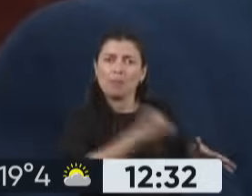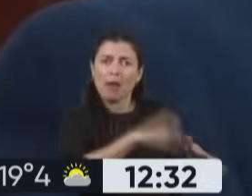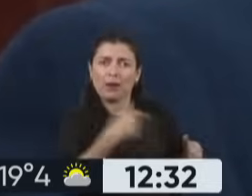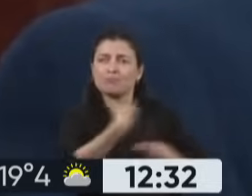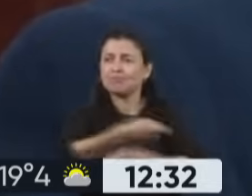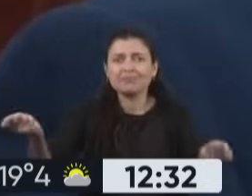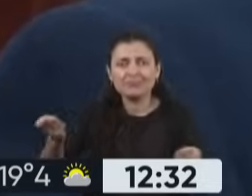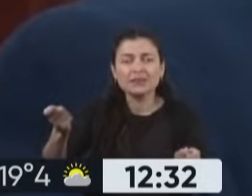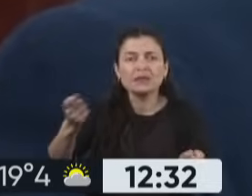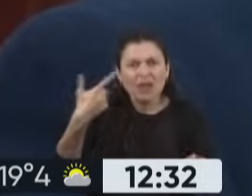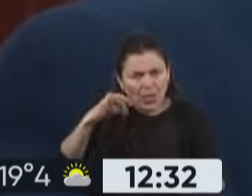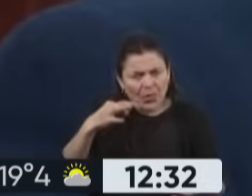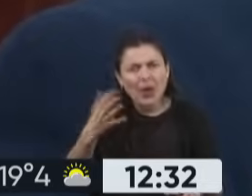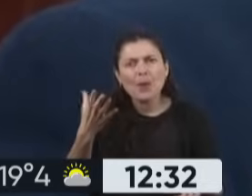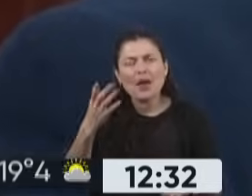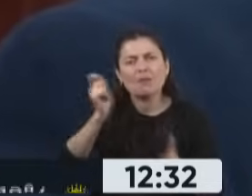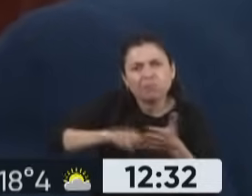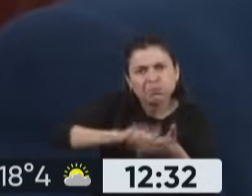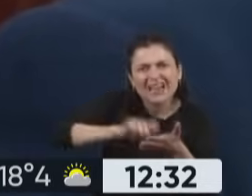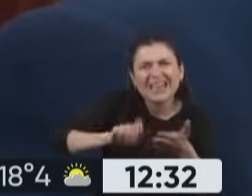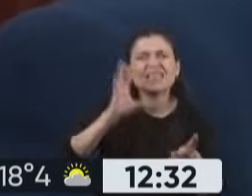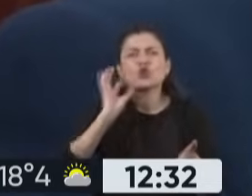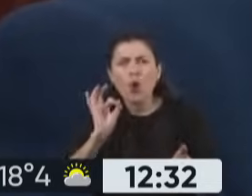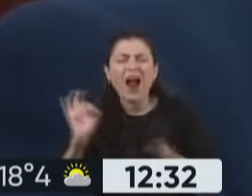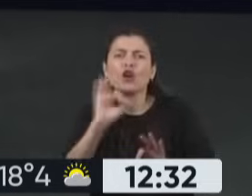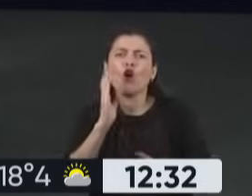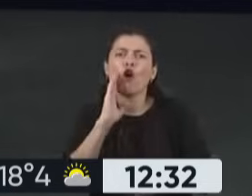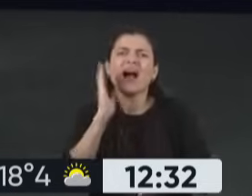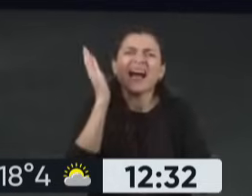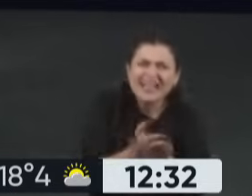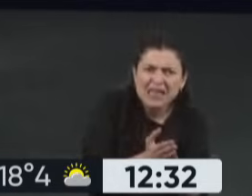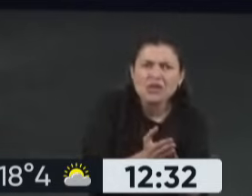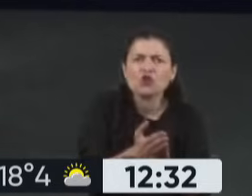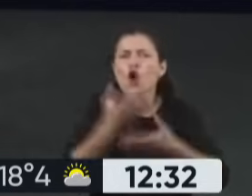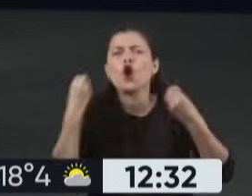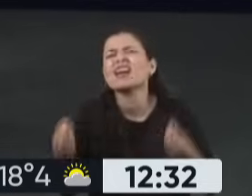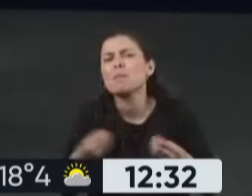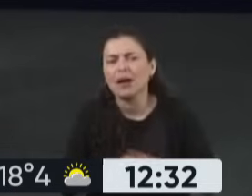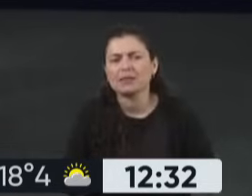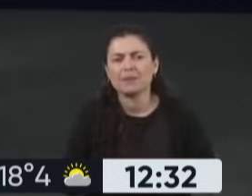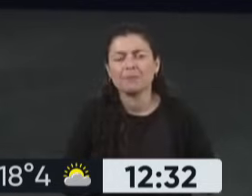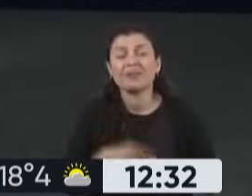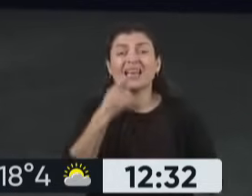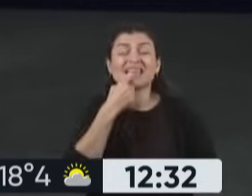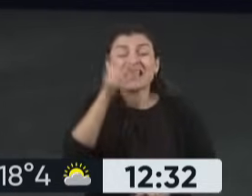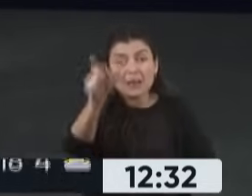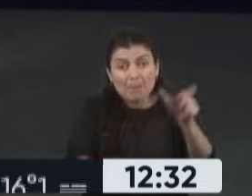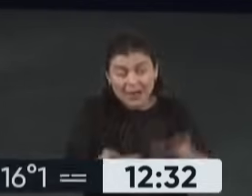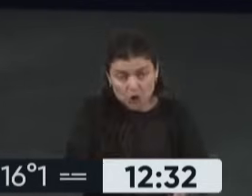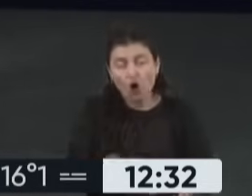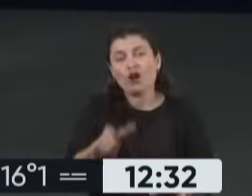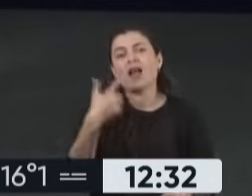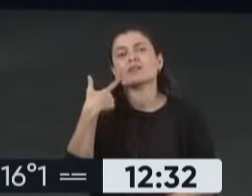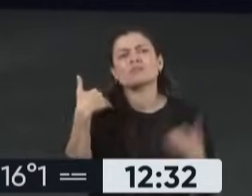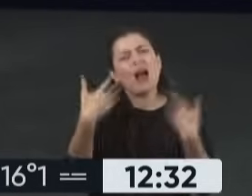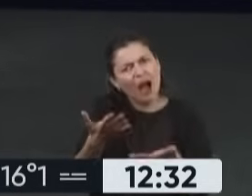no penales tributarias. Insisto, quien adhiera al régimen simplificado de